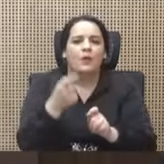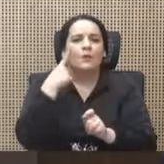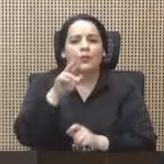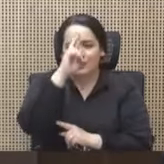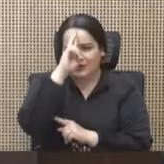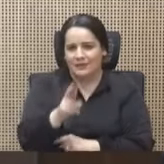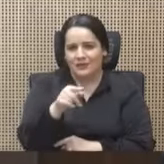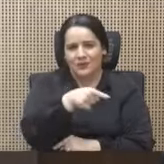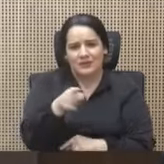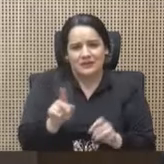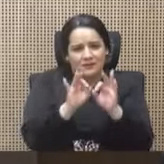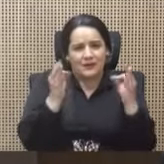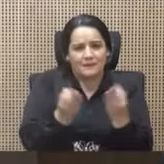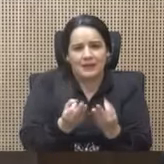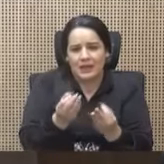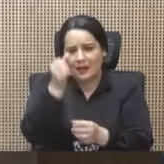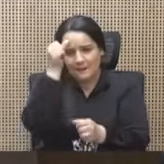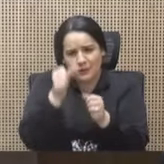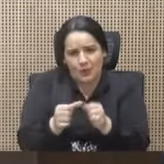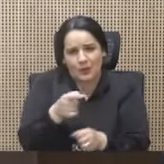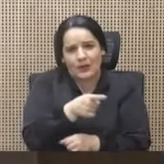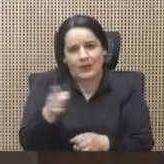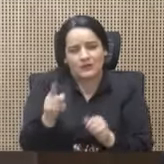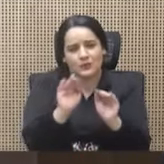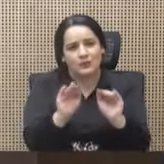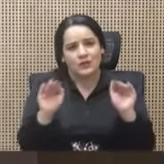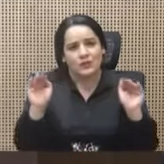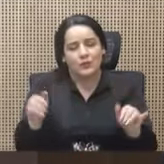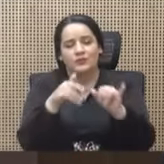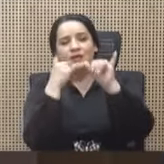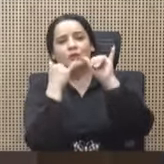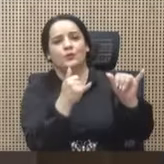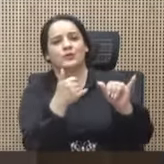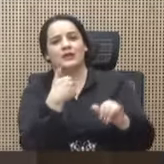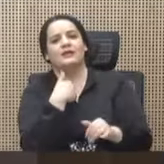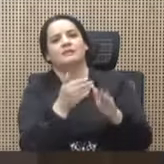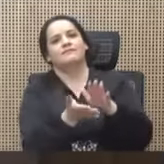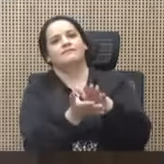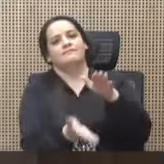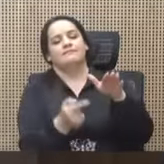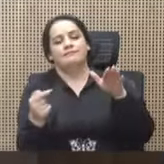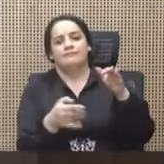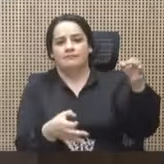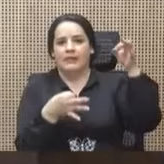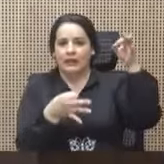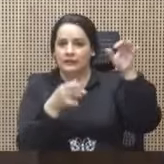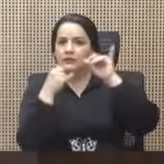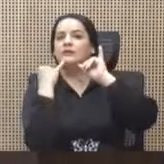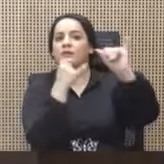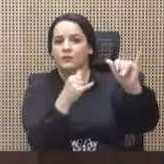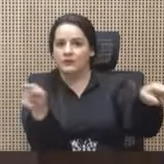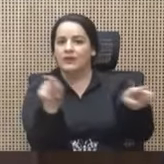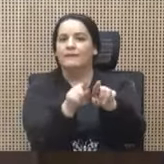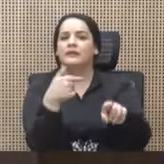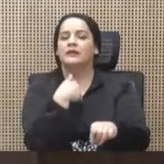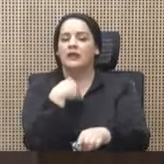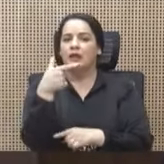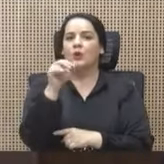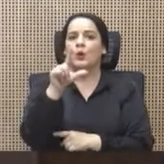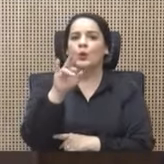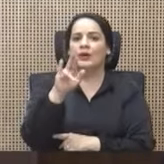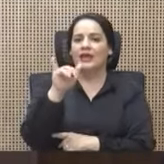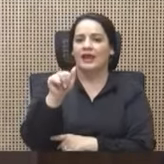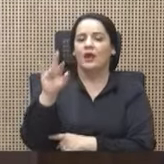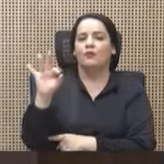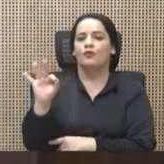esas familias y a la memoria de estos niños, las denuncias que aquí tengo, porque aquí tengo la denuncia que también tiene doña Gloriana Fulcado